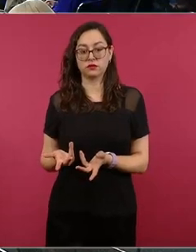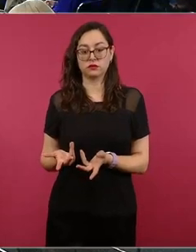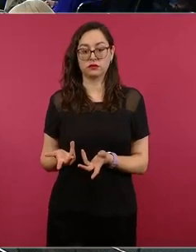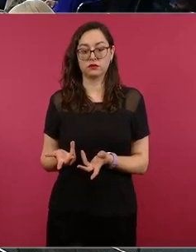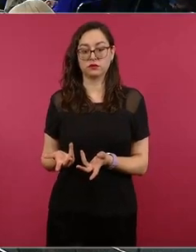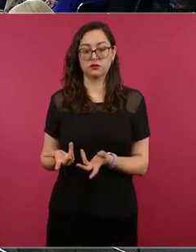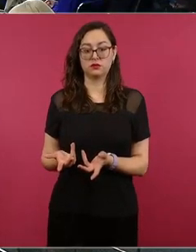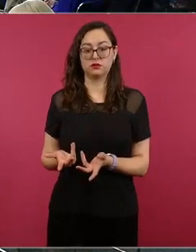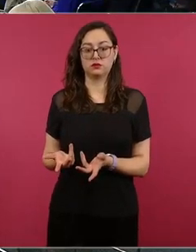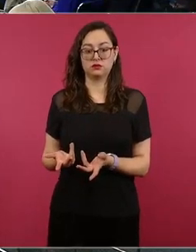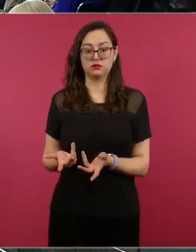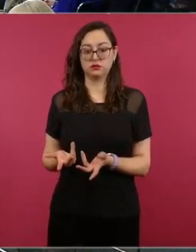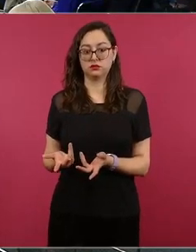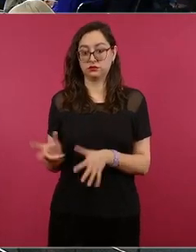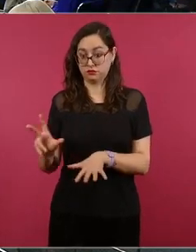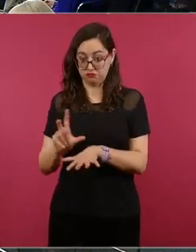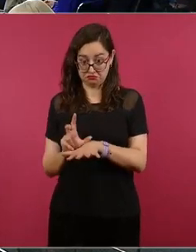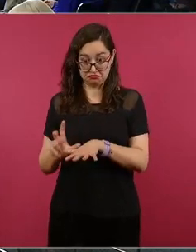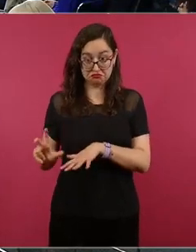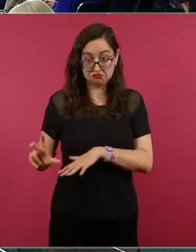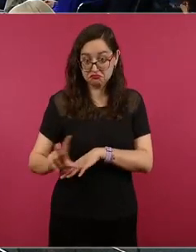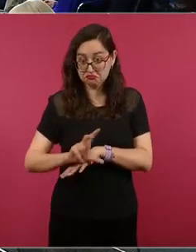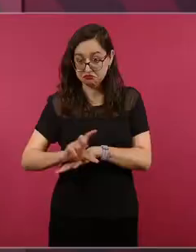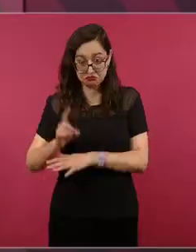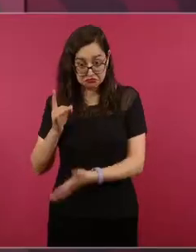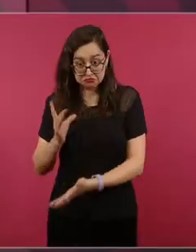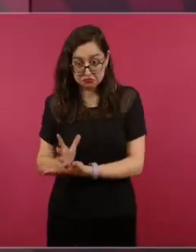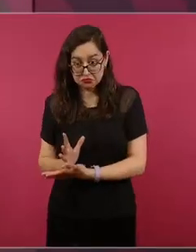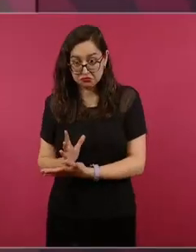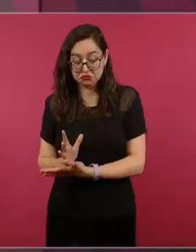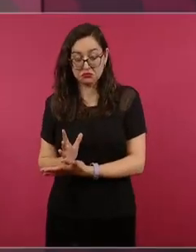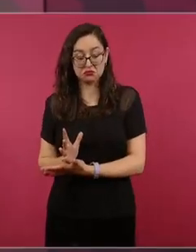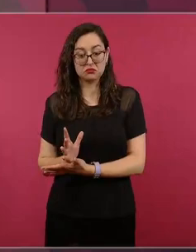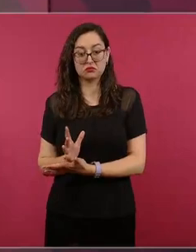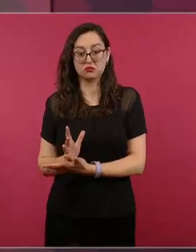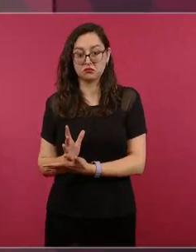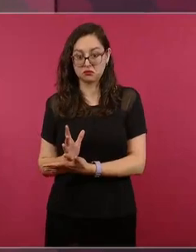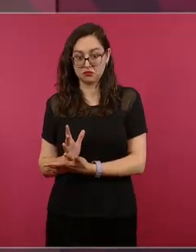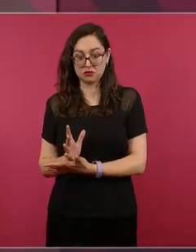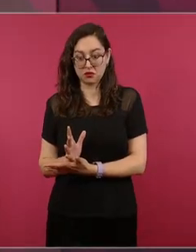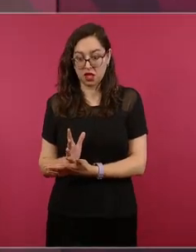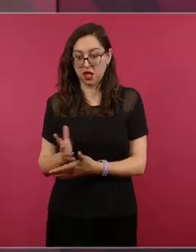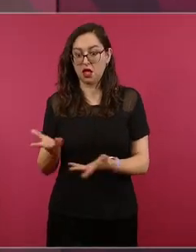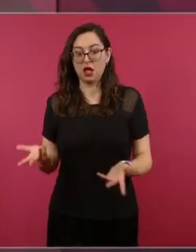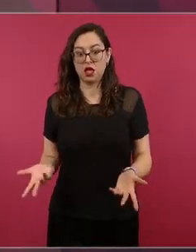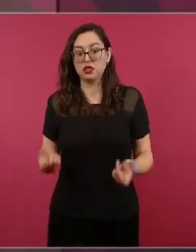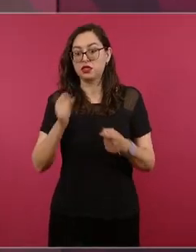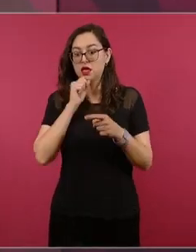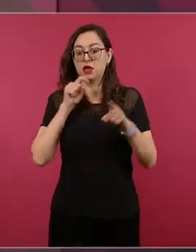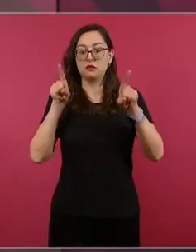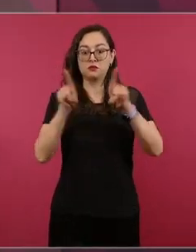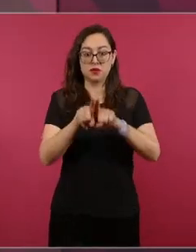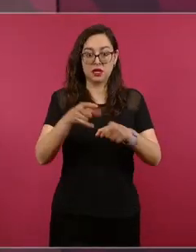solo es el Tren Maya. En cada una de las estaciones. En el Transísmico,